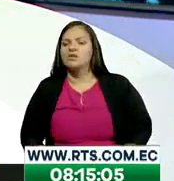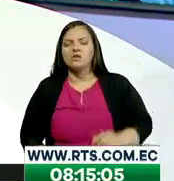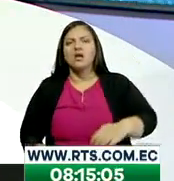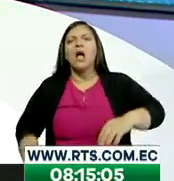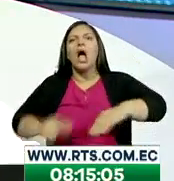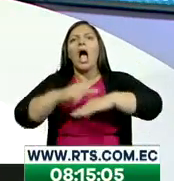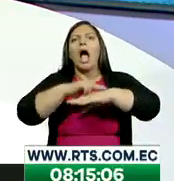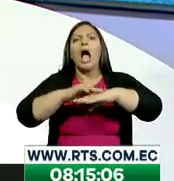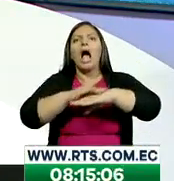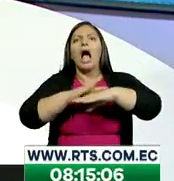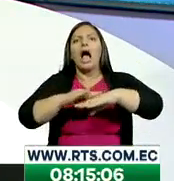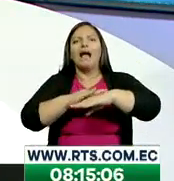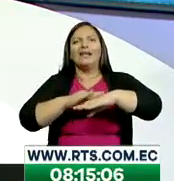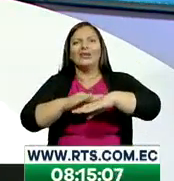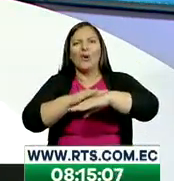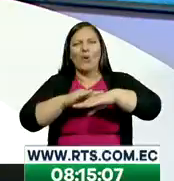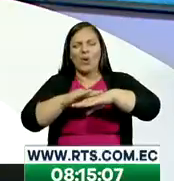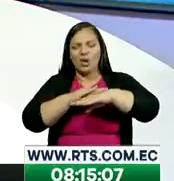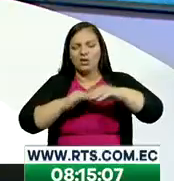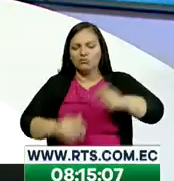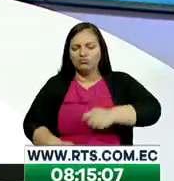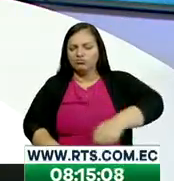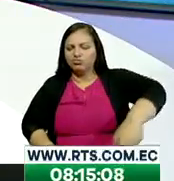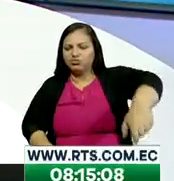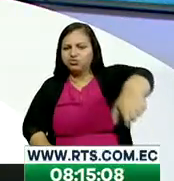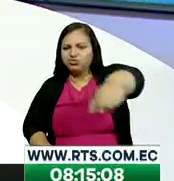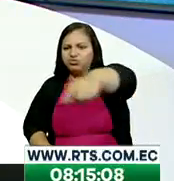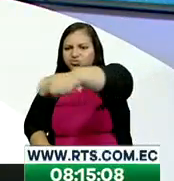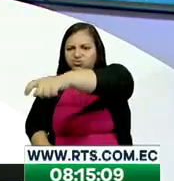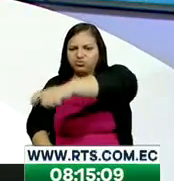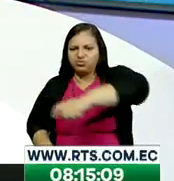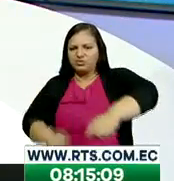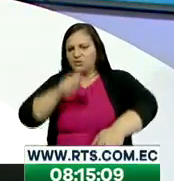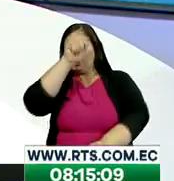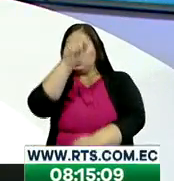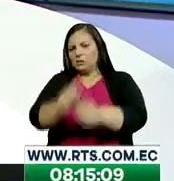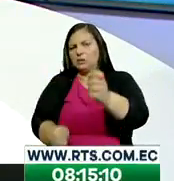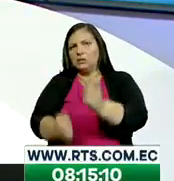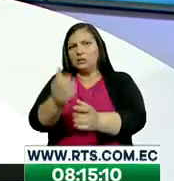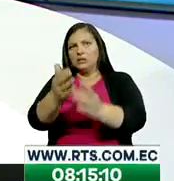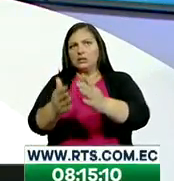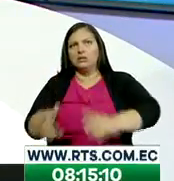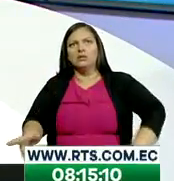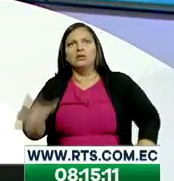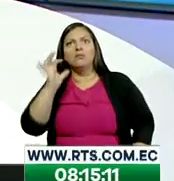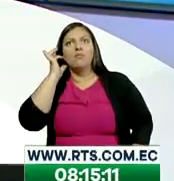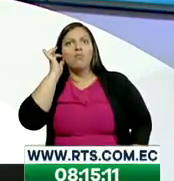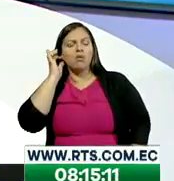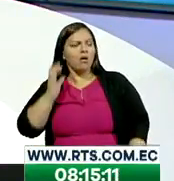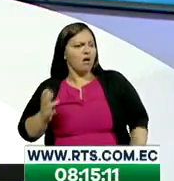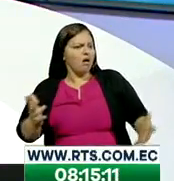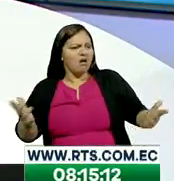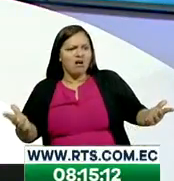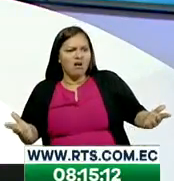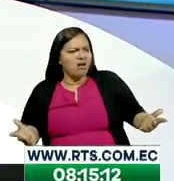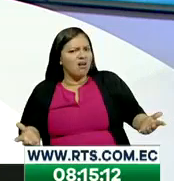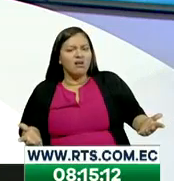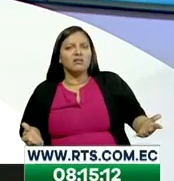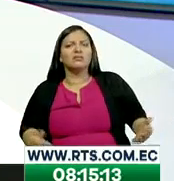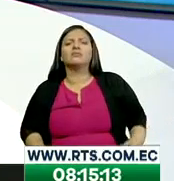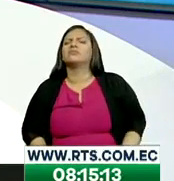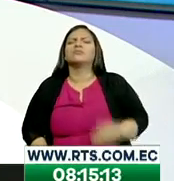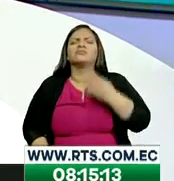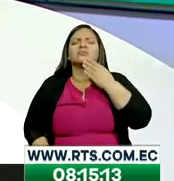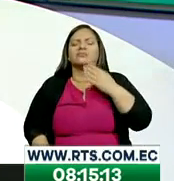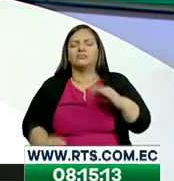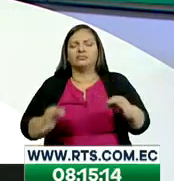que la presunta responsable de este hecho la quiso quemar dentro de su casa. Veamos qué ha pasado